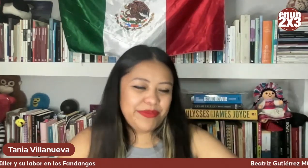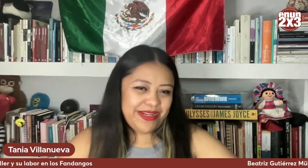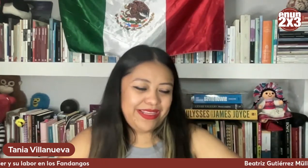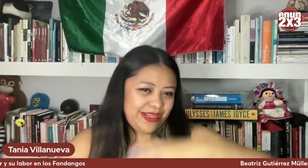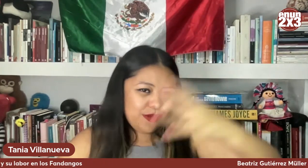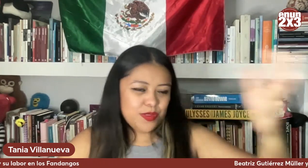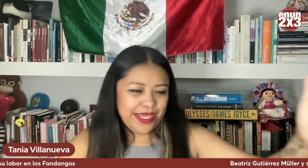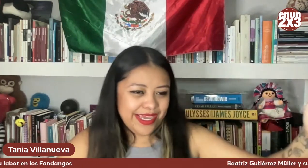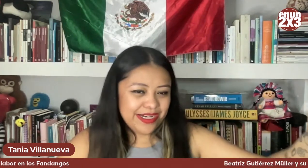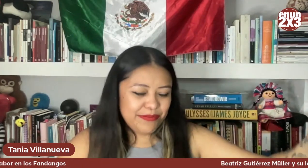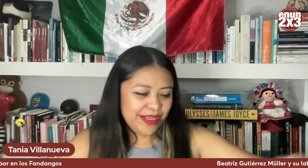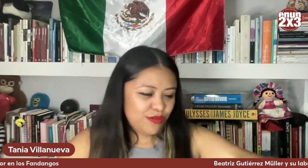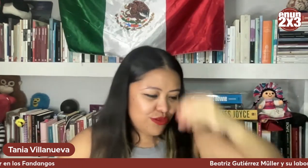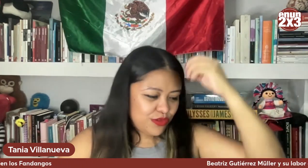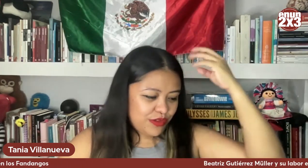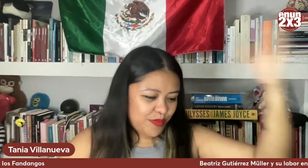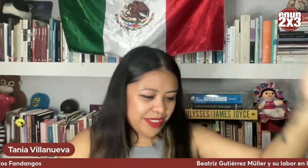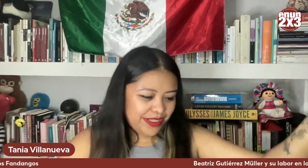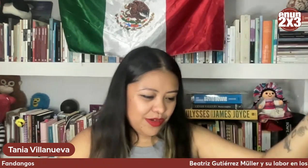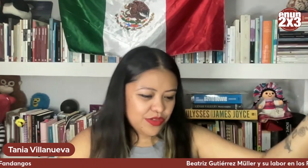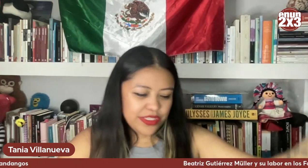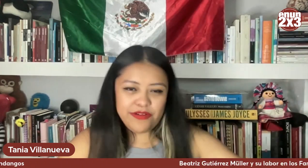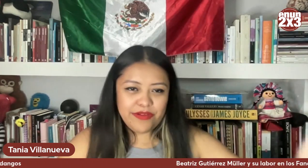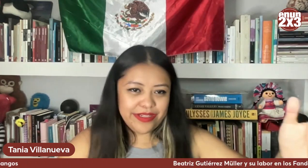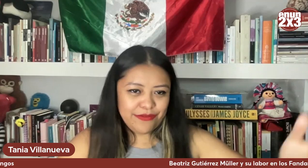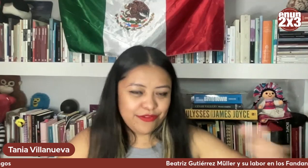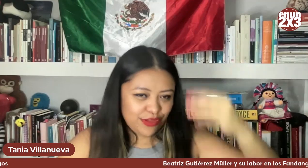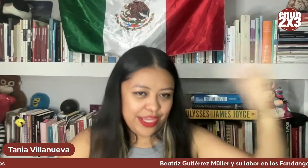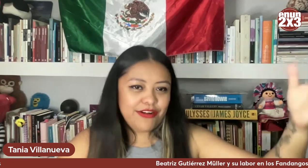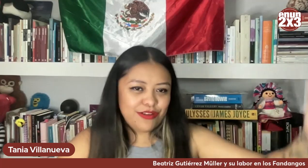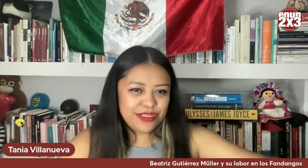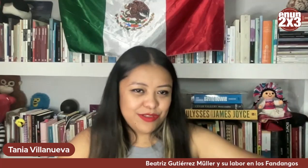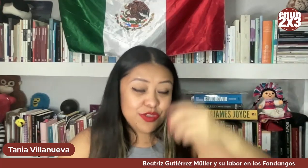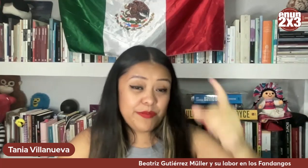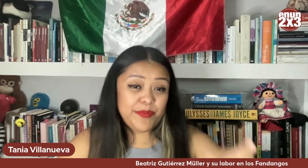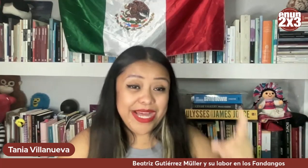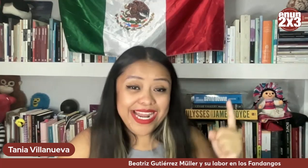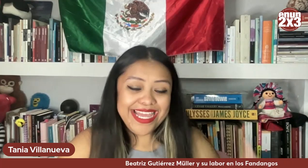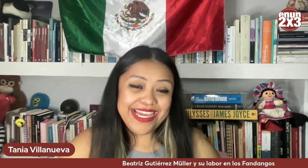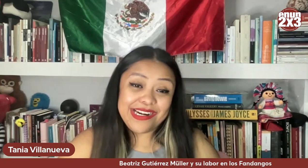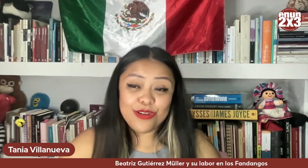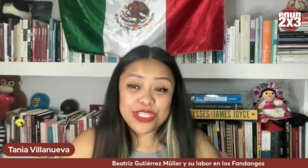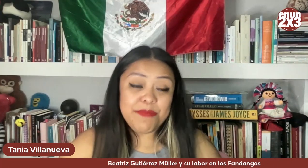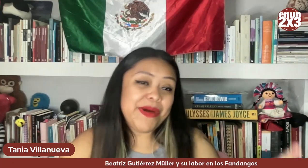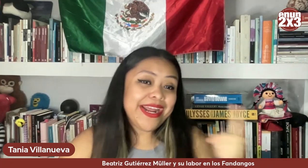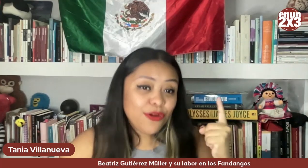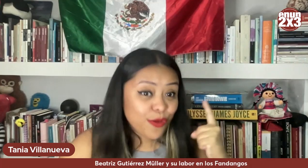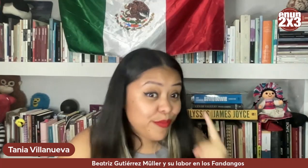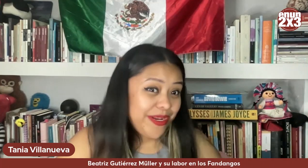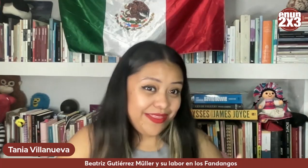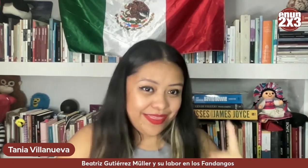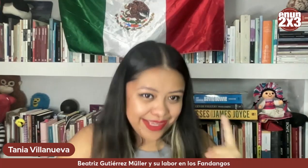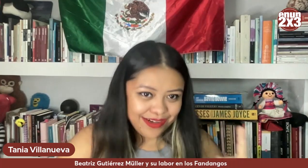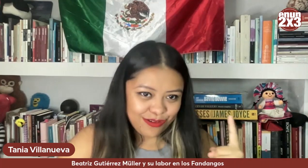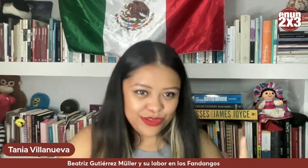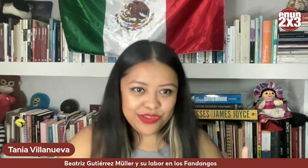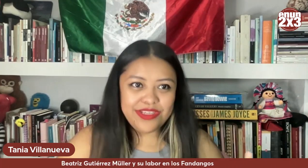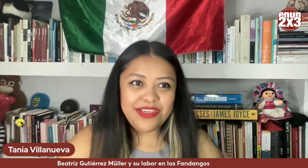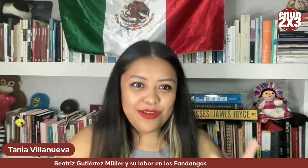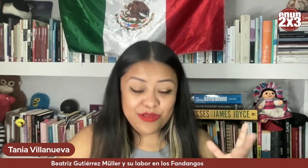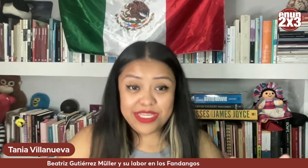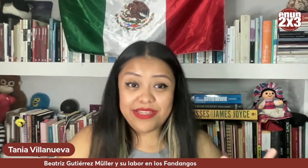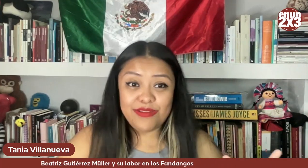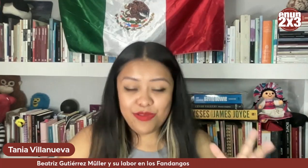libros no son para tenerlos ahí arrimados, no son para tenerlos en el frutero, los libros son para leerlos y para